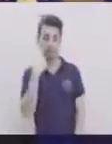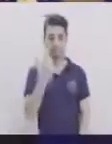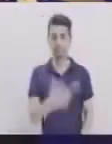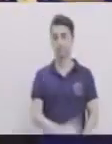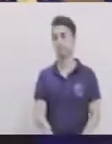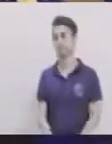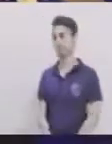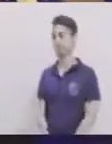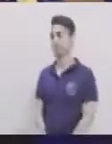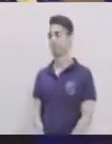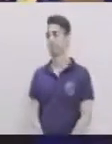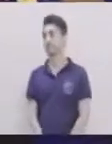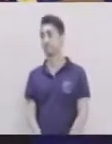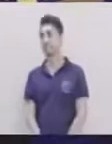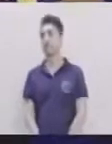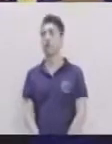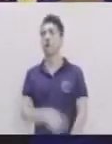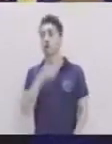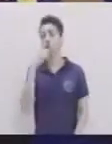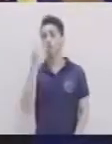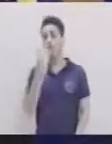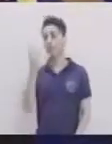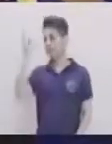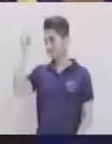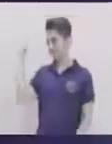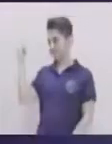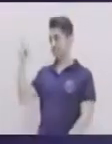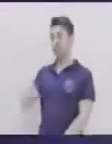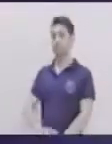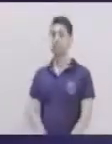a hacer nuevamente. Iti.